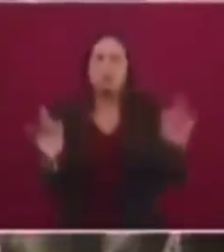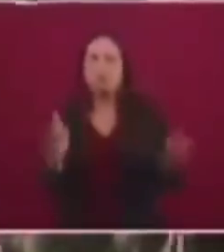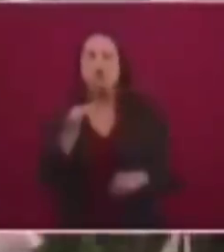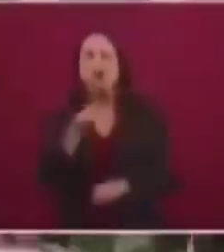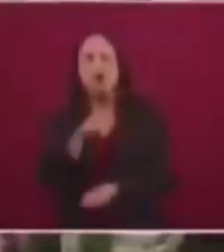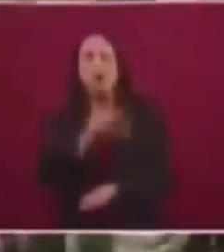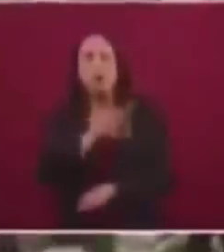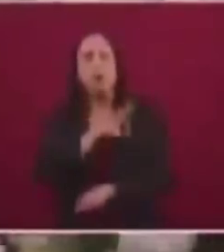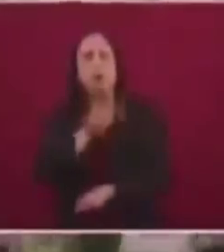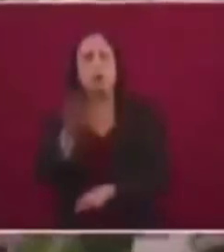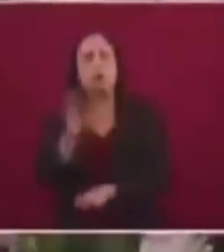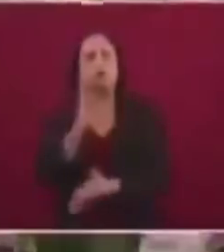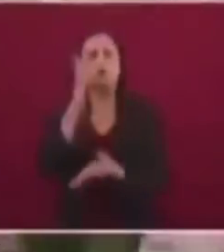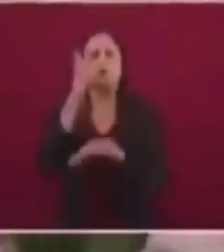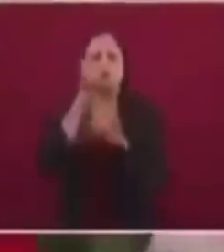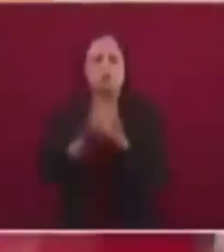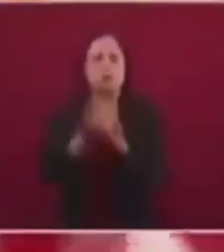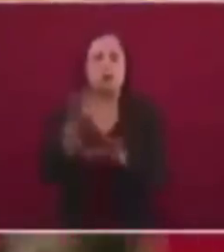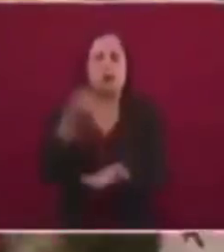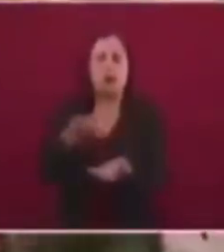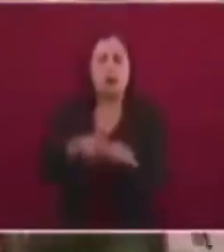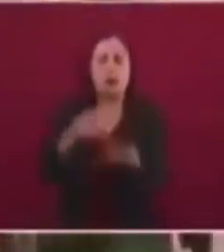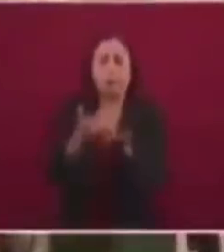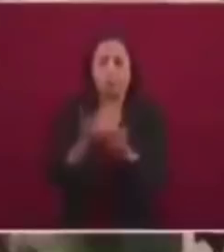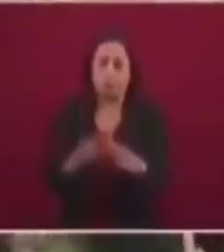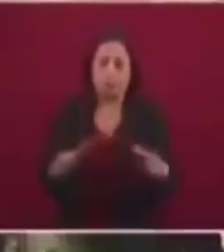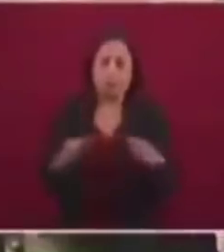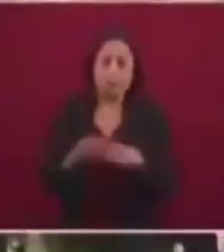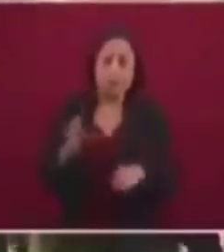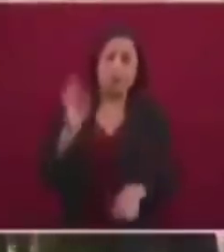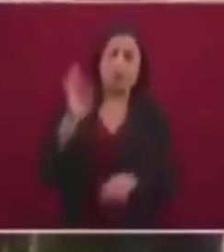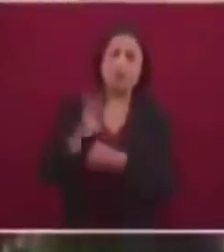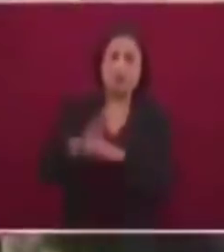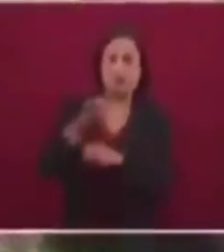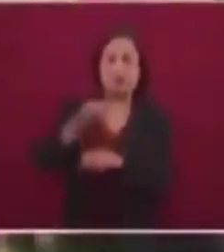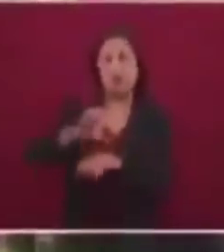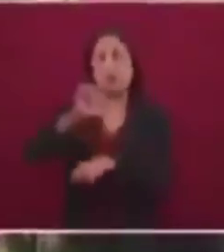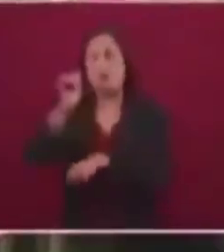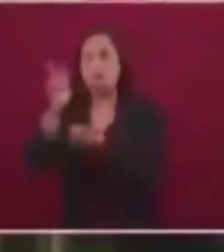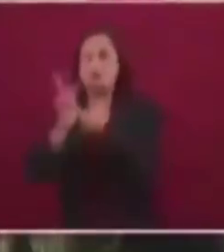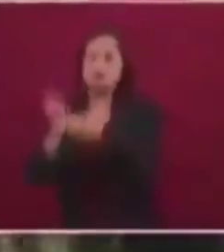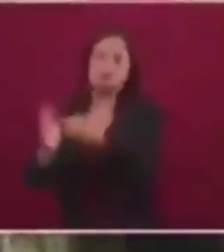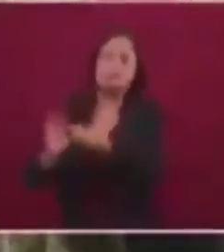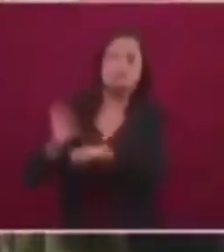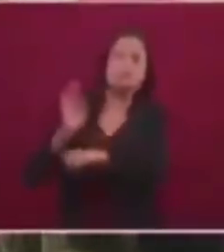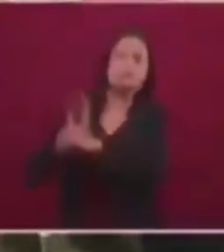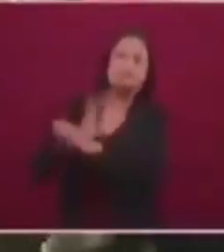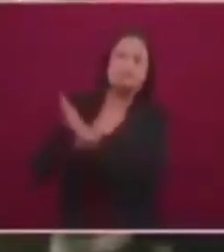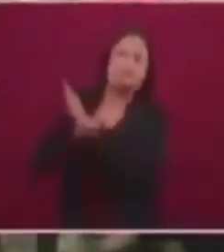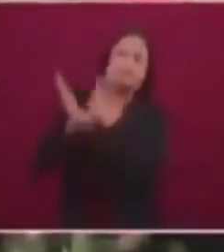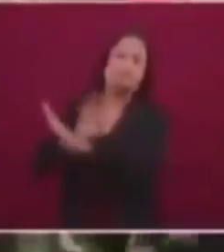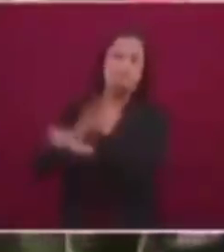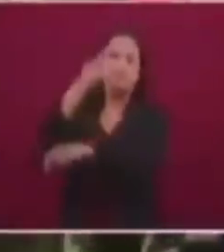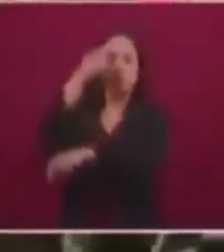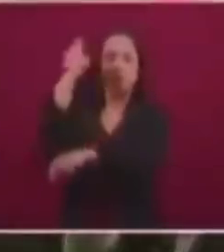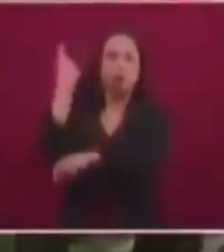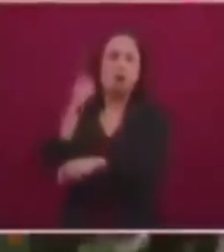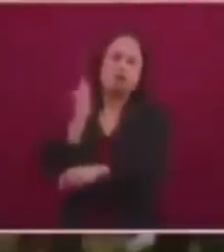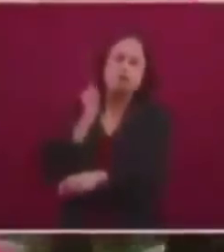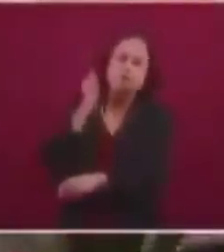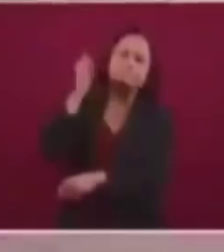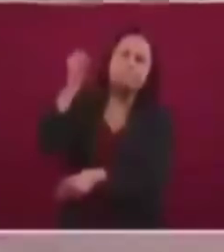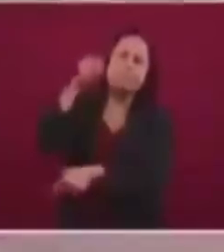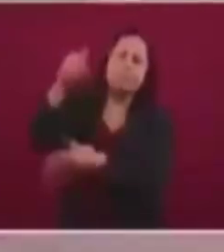México. Parce, cuéntame la historia. Por eso yo les digo que... Y me habrás contado la historia de todas